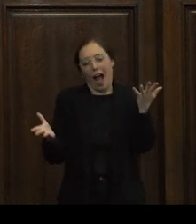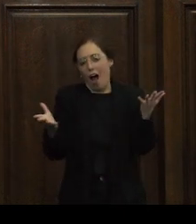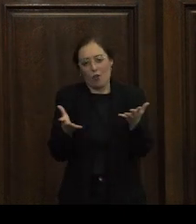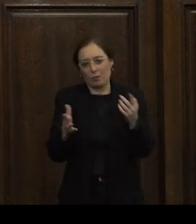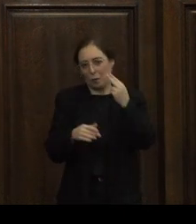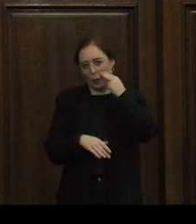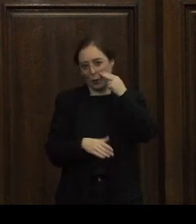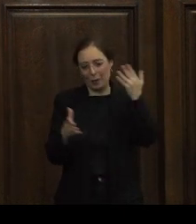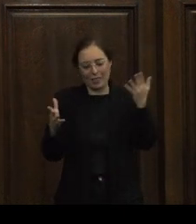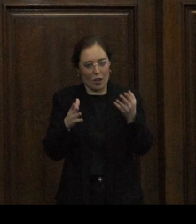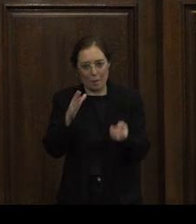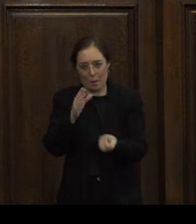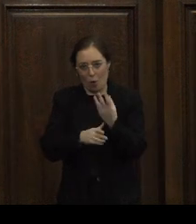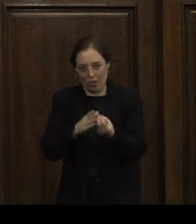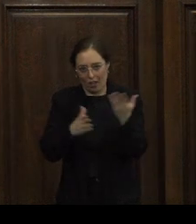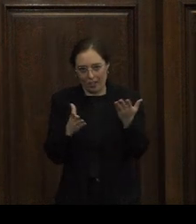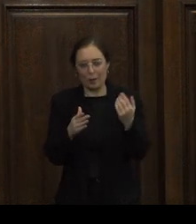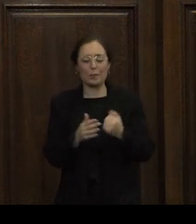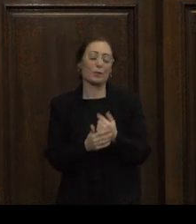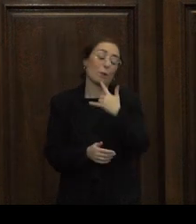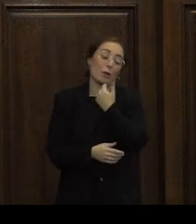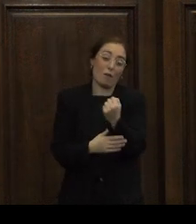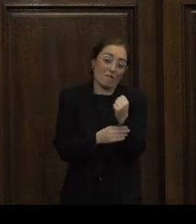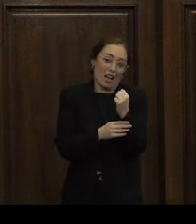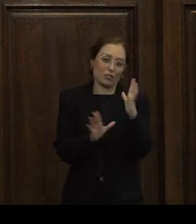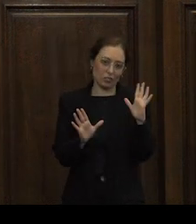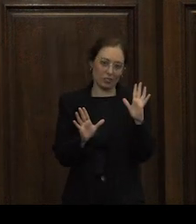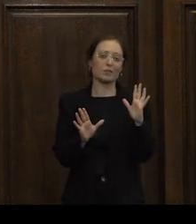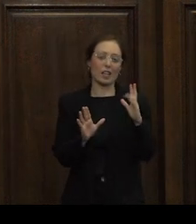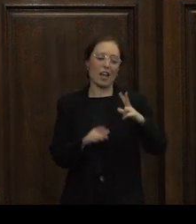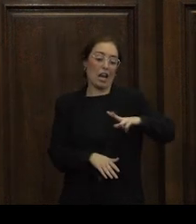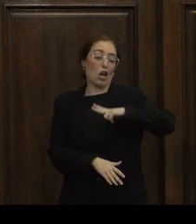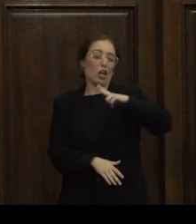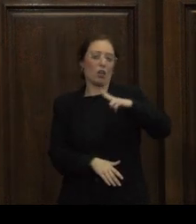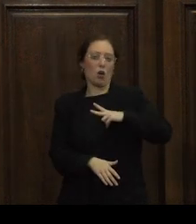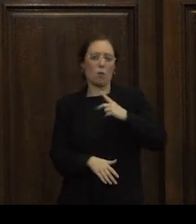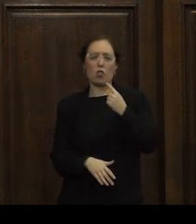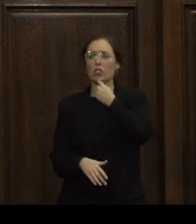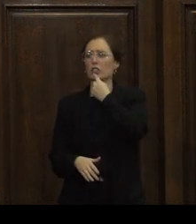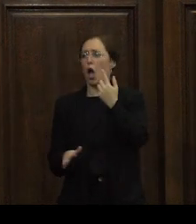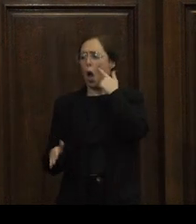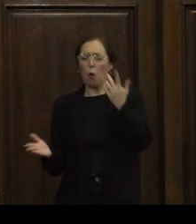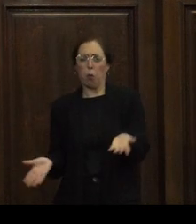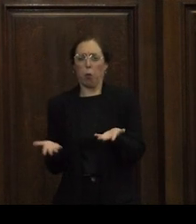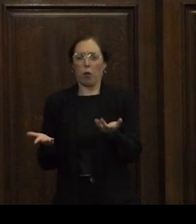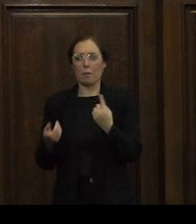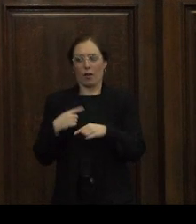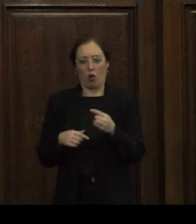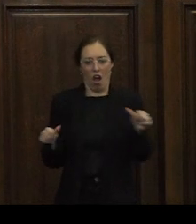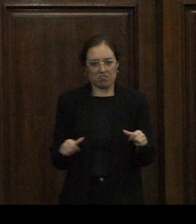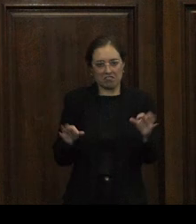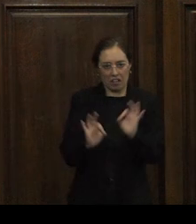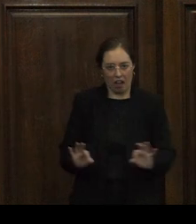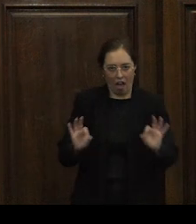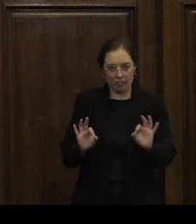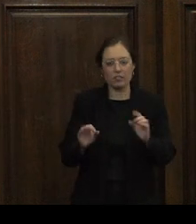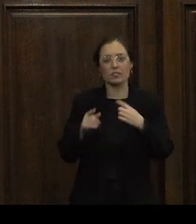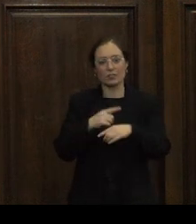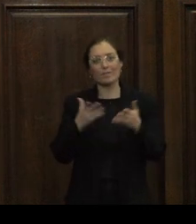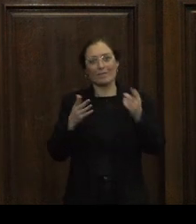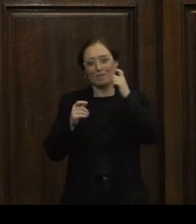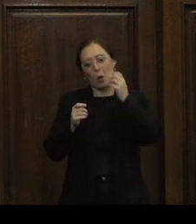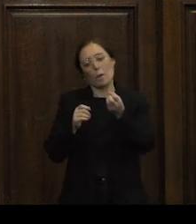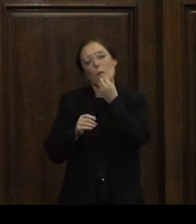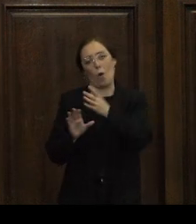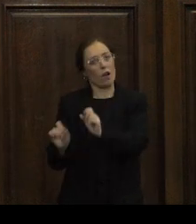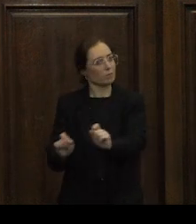moderna. Me refiero a la famosa hipocresía burguesa, ¿no? Que me parece que se ve bien ilustrada